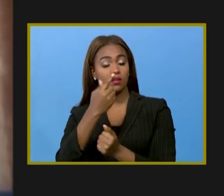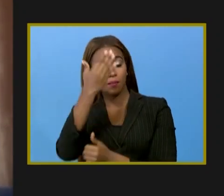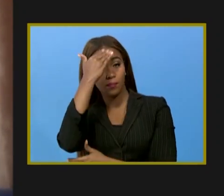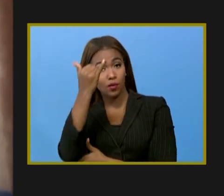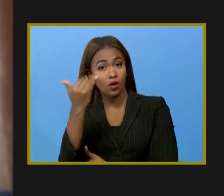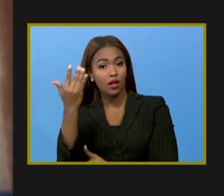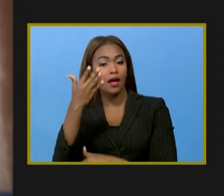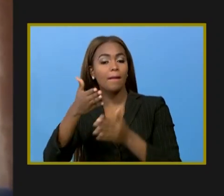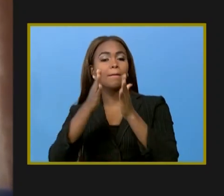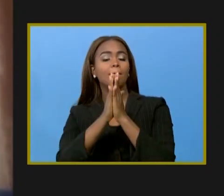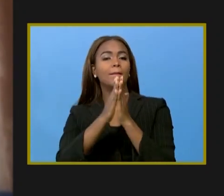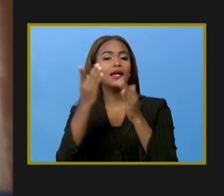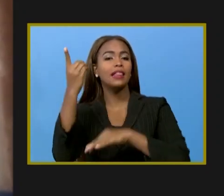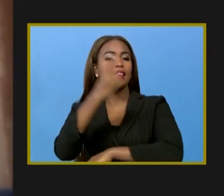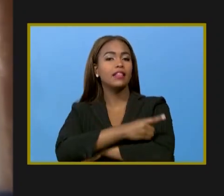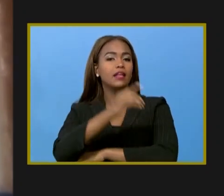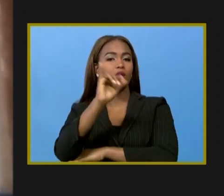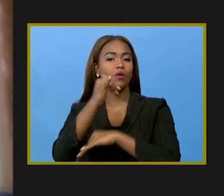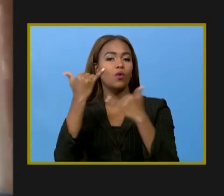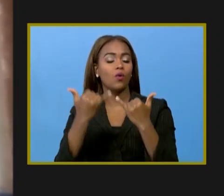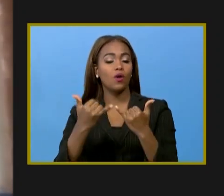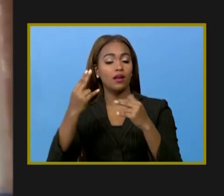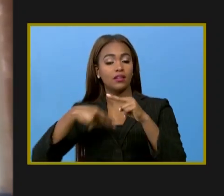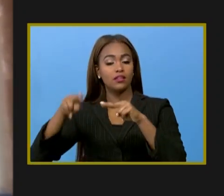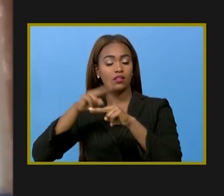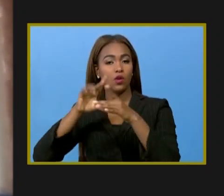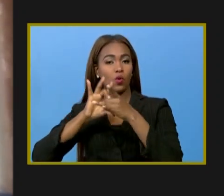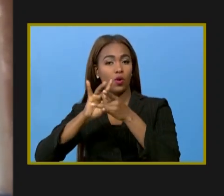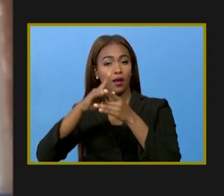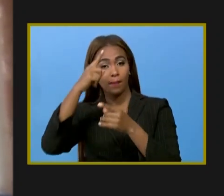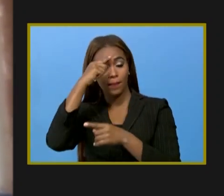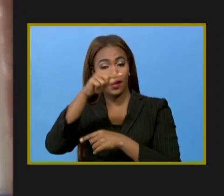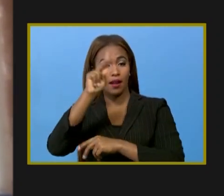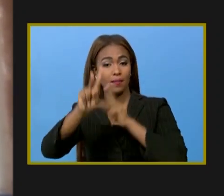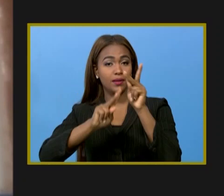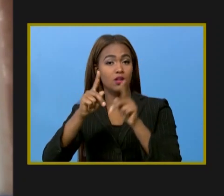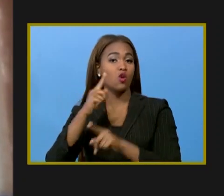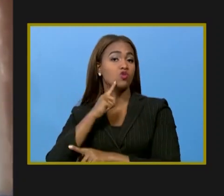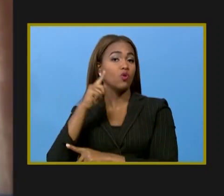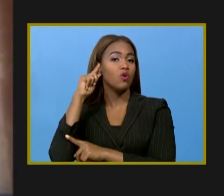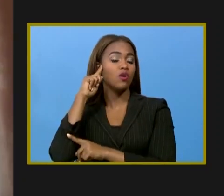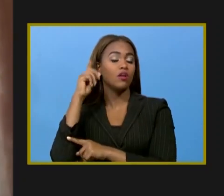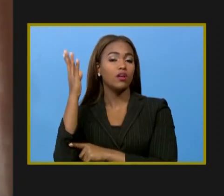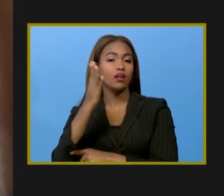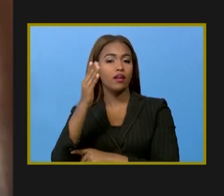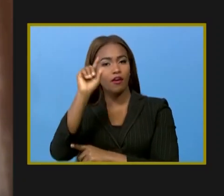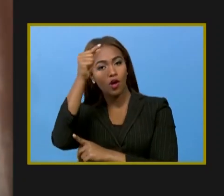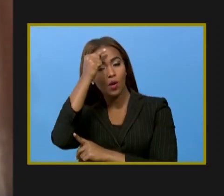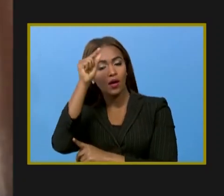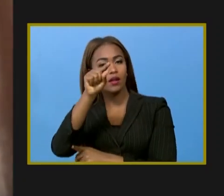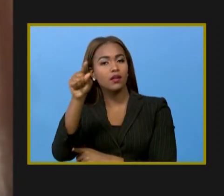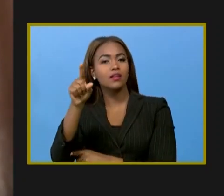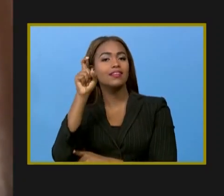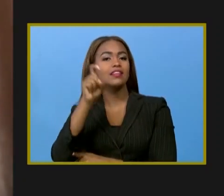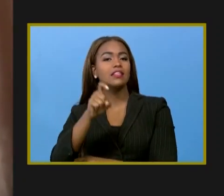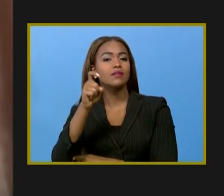lo que pide un día como hoy Naciones Unidas y la comunidad sorda internacional es justamente que los gobiernos